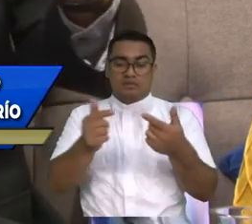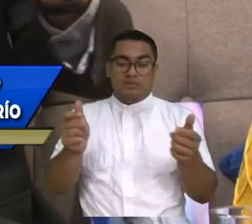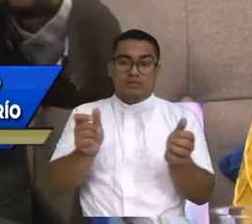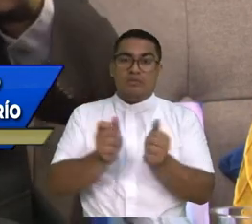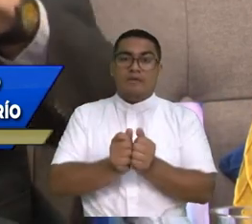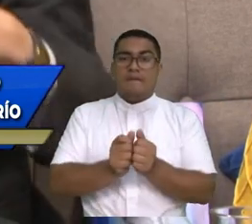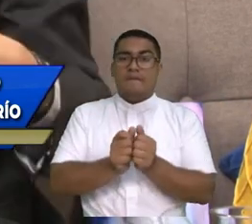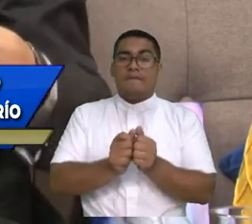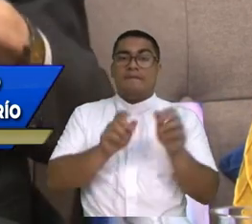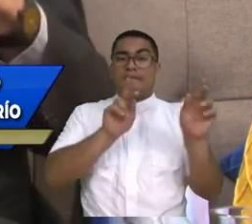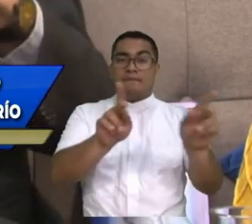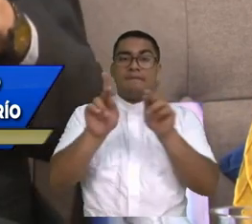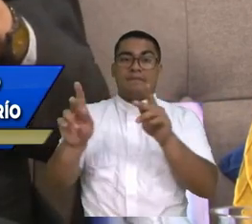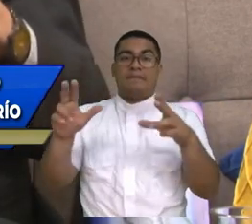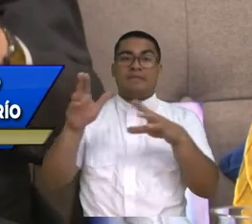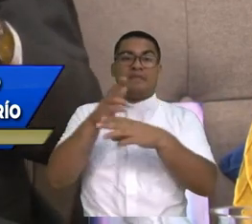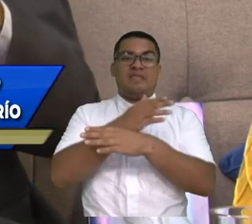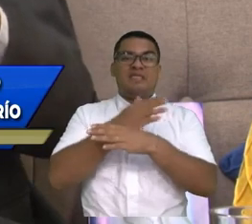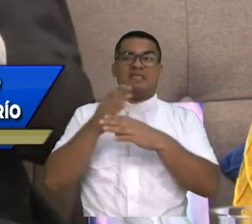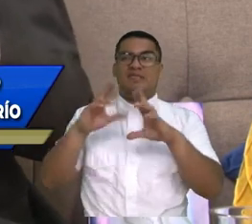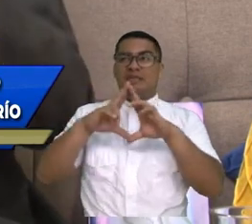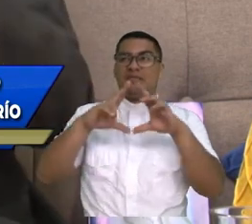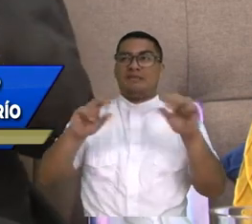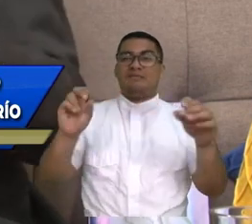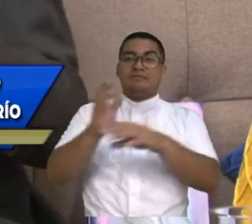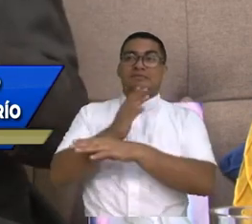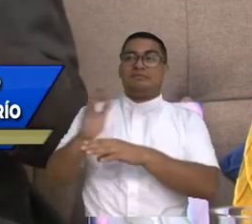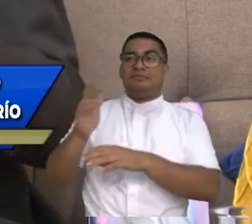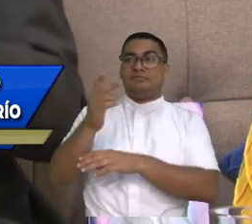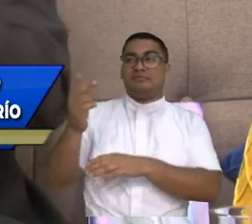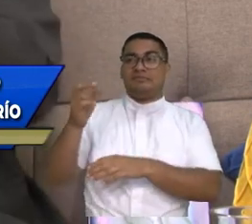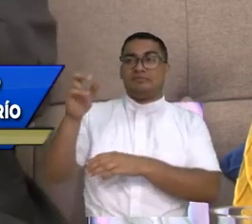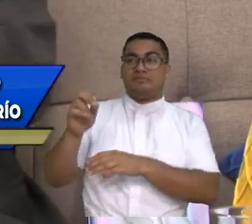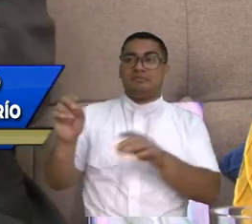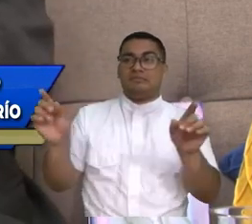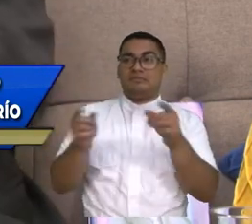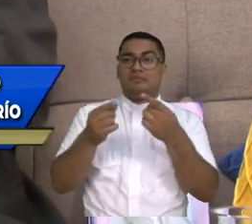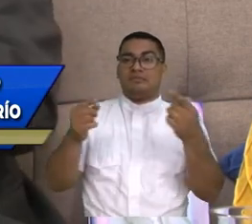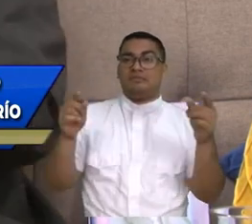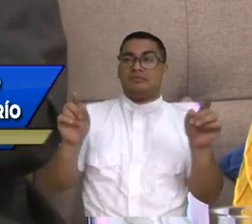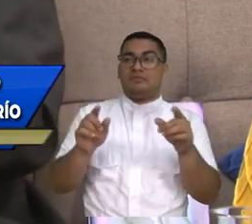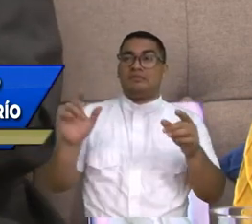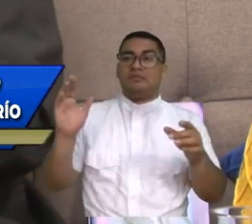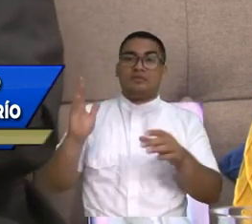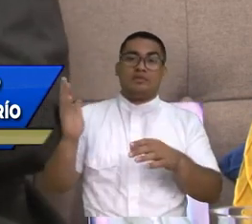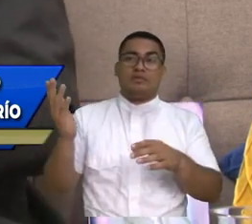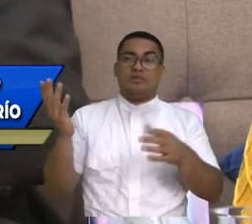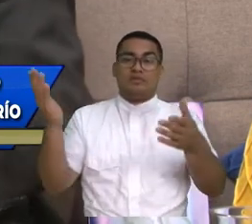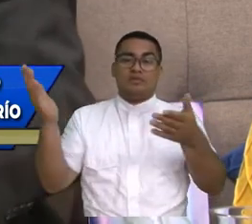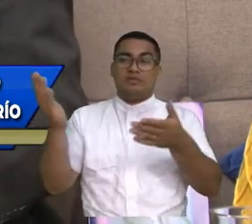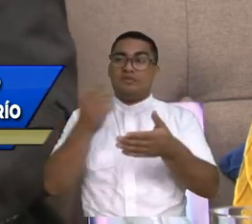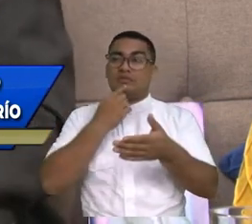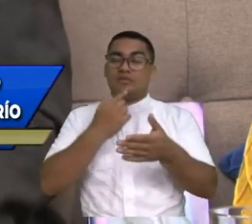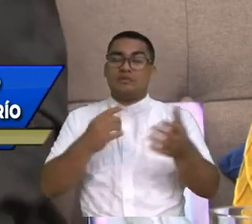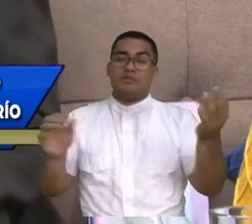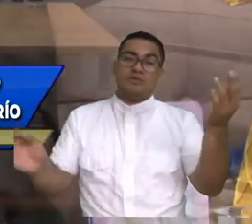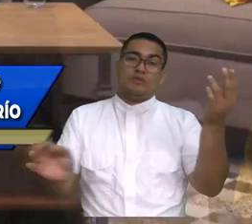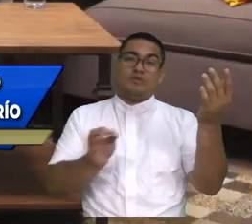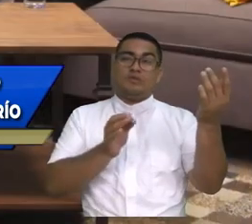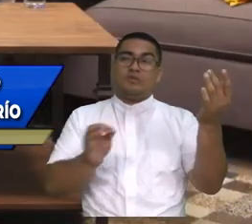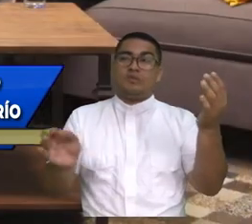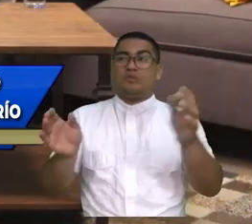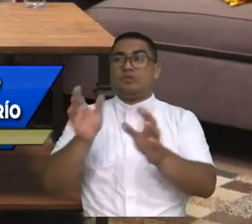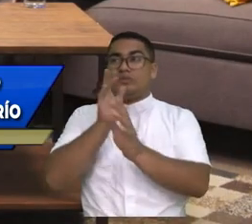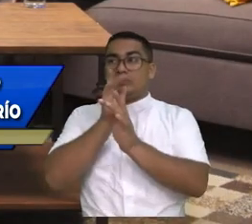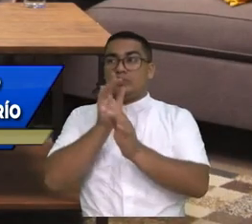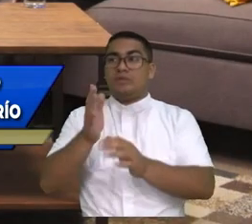músicos de toda Nicaragua y llegaron a tener hasta 80 músicos en esa todos época. Estudiados, ¿verdad? En música. Y te voy a sacar pecho